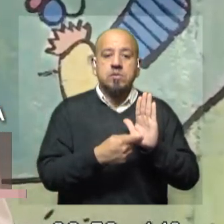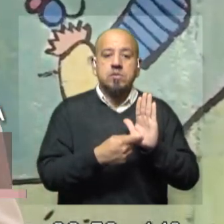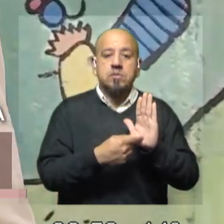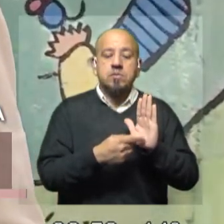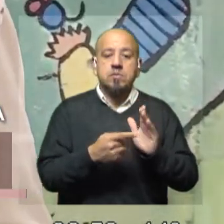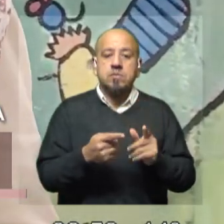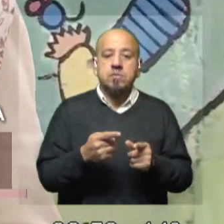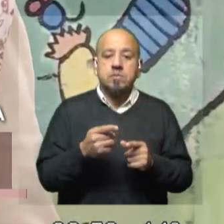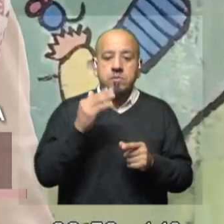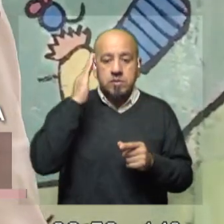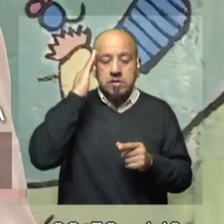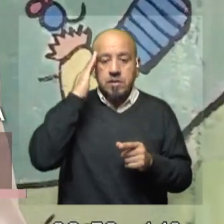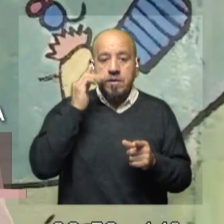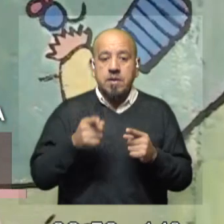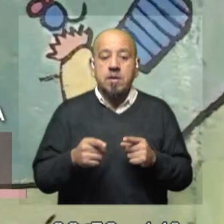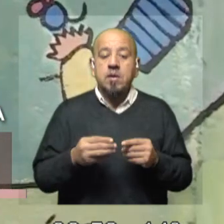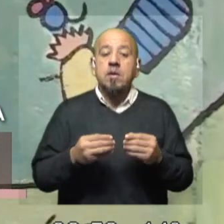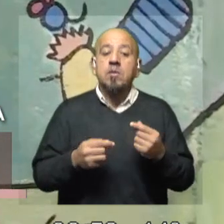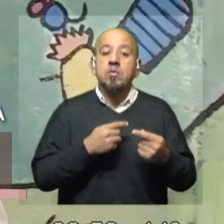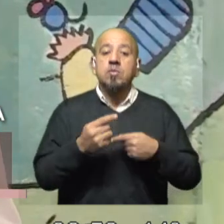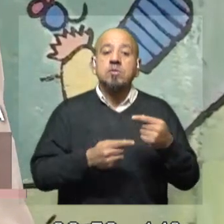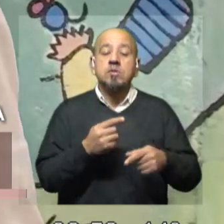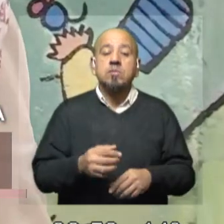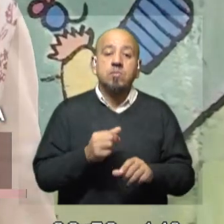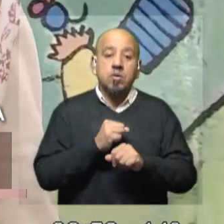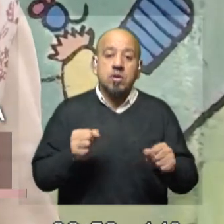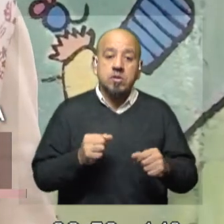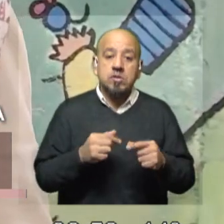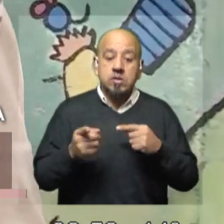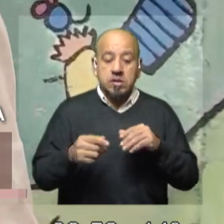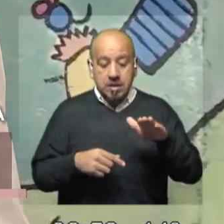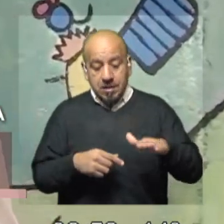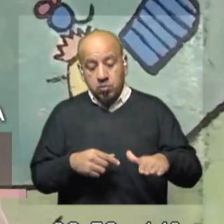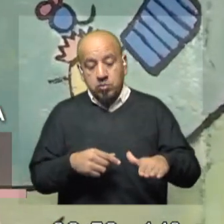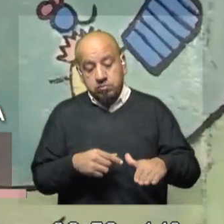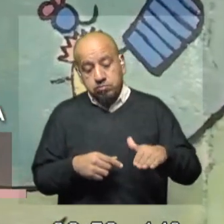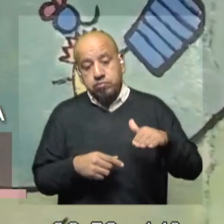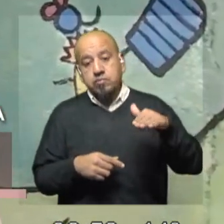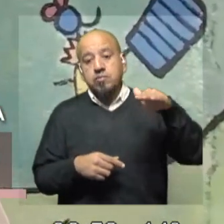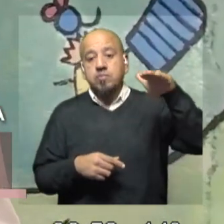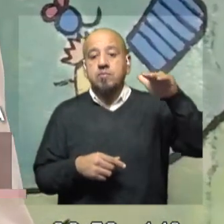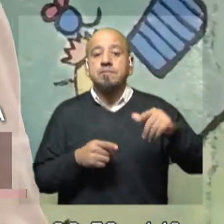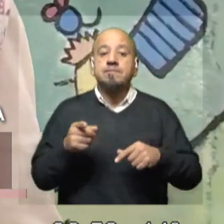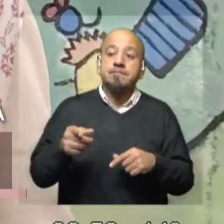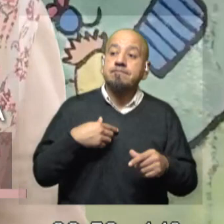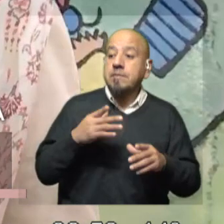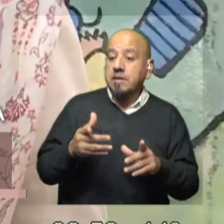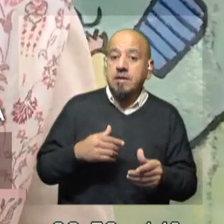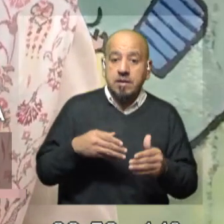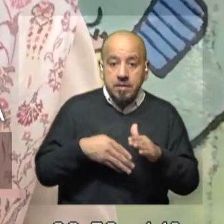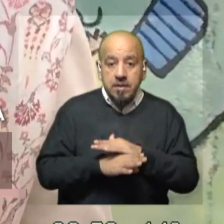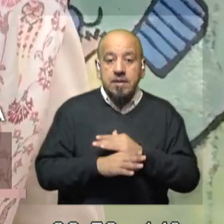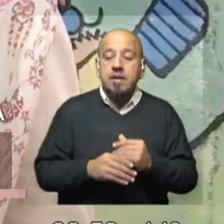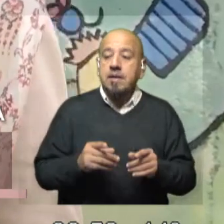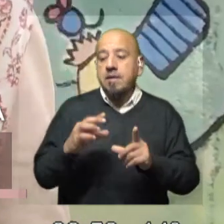tener en cuenta esa continuidad para seguir la trayectoria del alumno desde que ingresa hasta que termine.